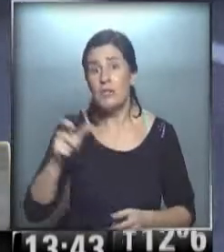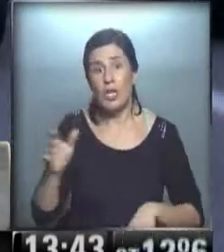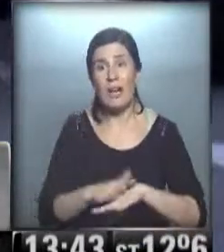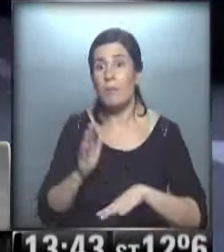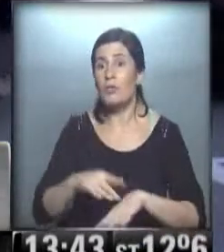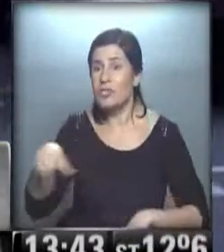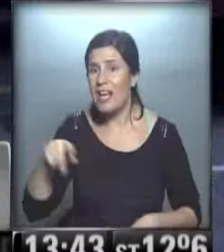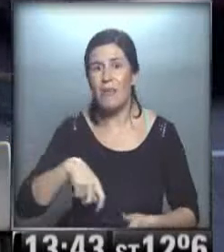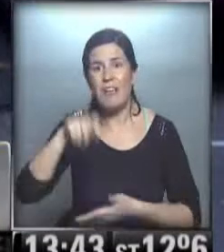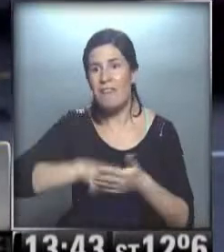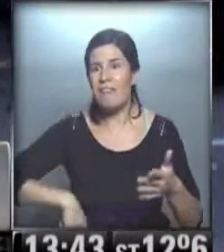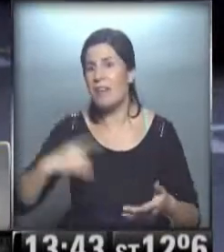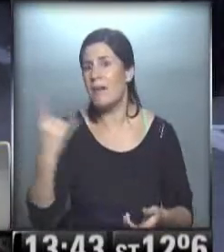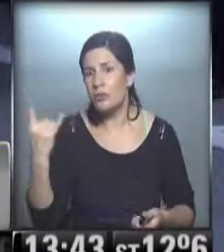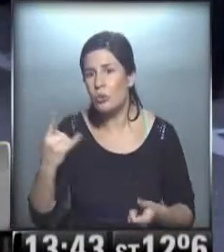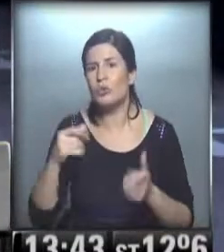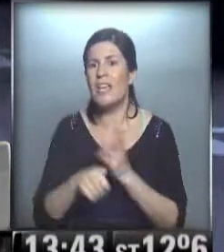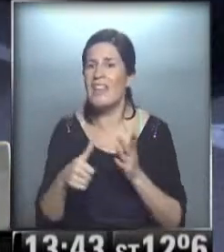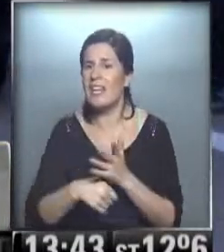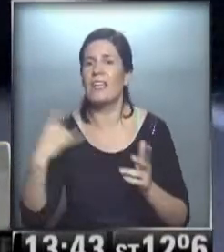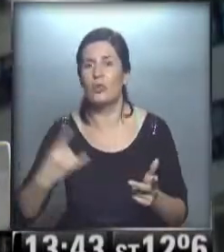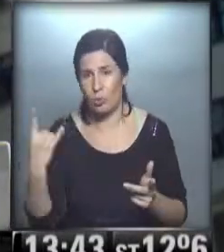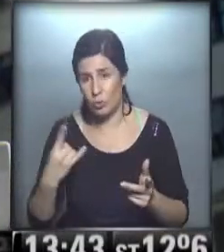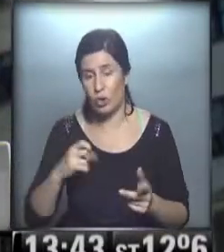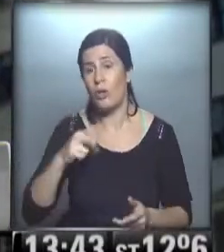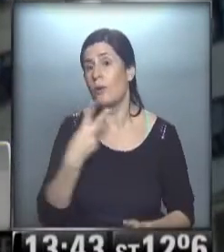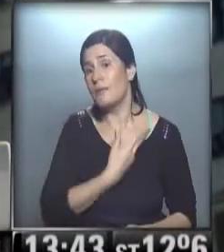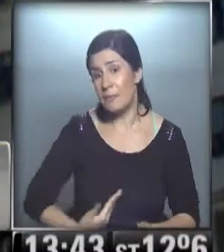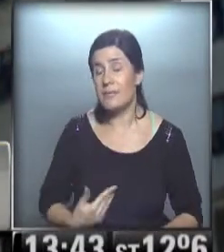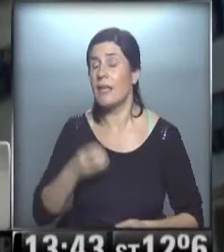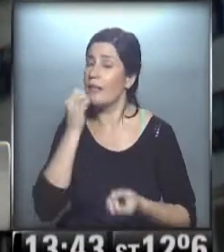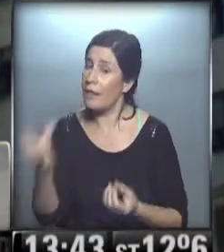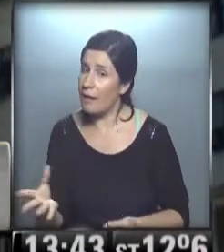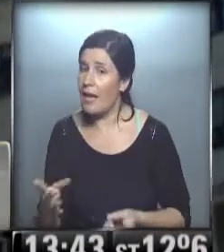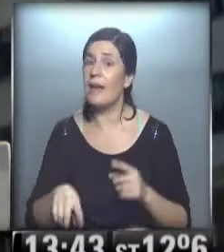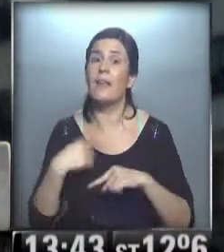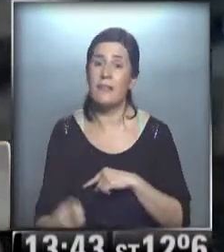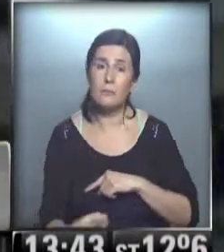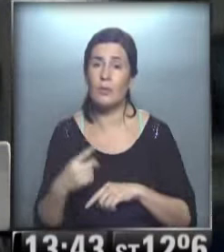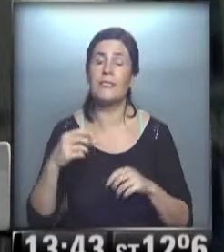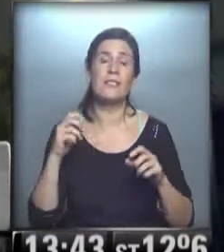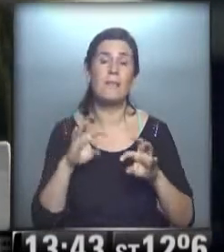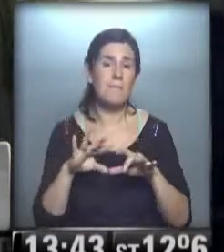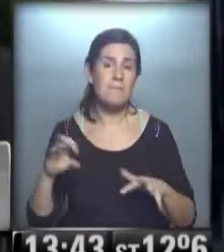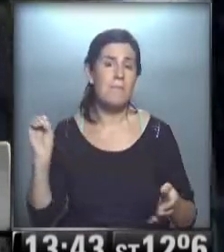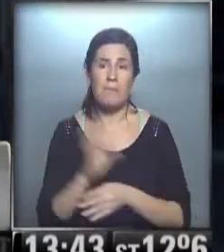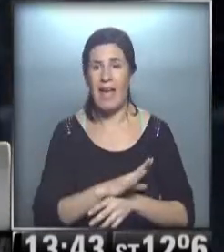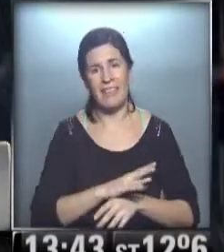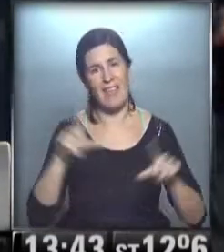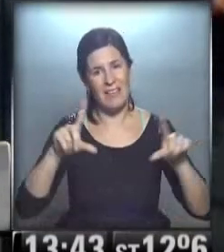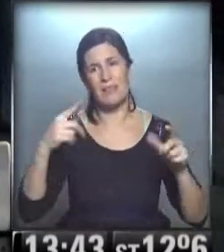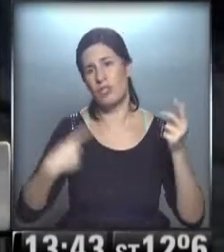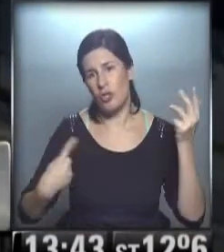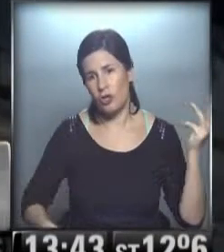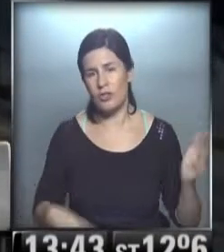fraguaron el DNI. Luego de presentarse a declarar, el vicepresidente de la Nación emitió un comunicado en el que dijo que la causa que tramita